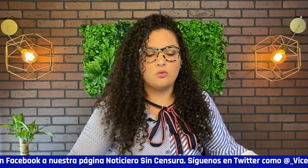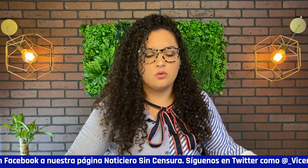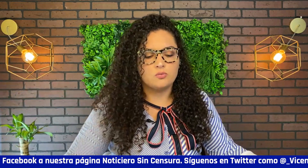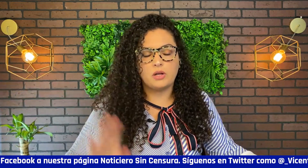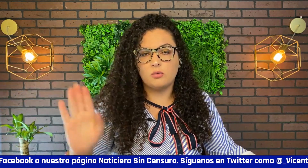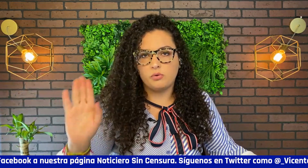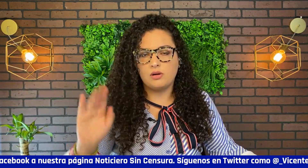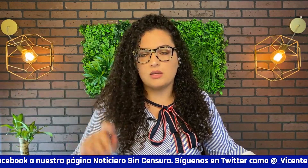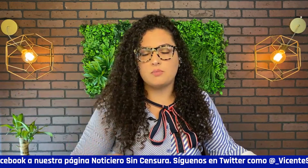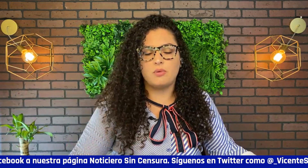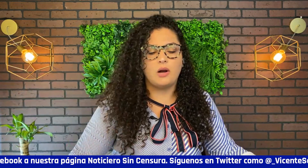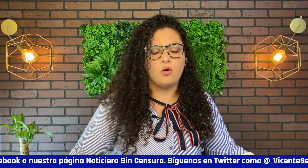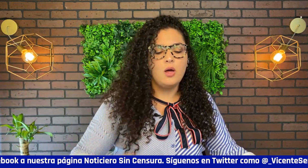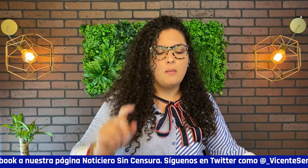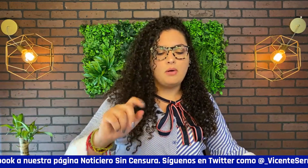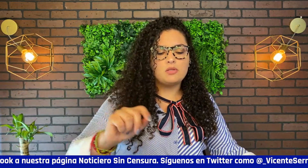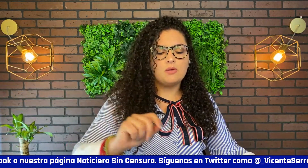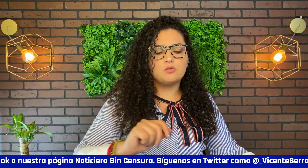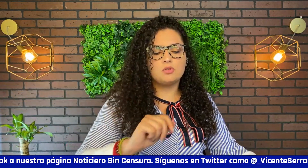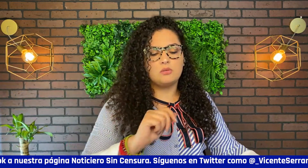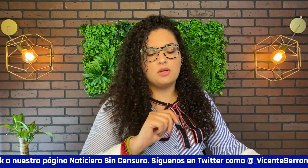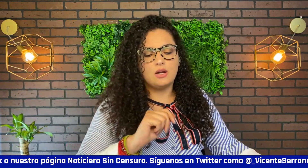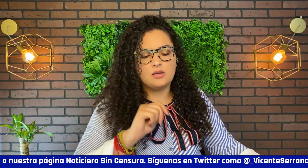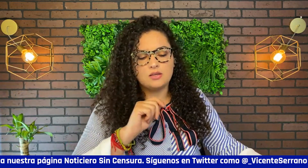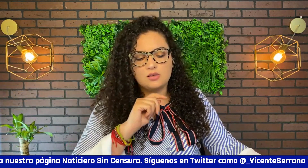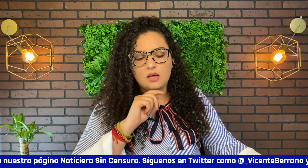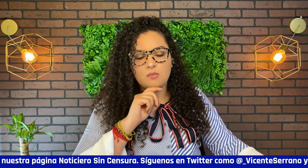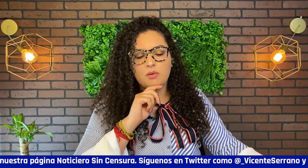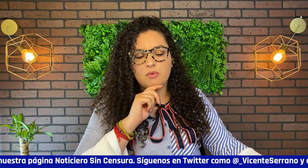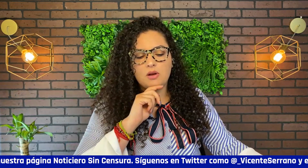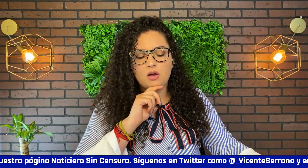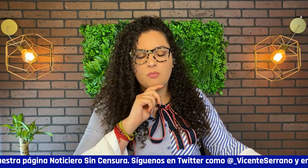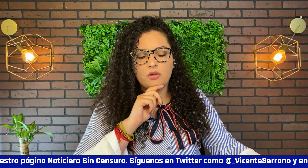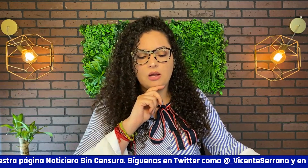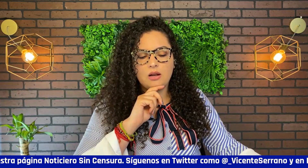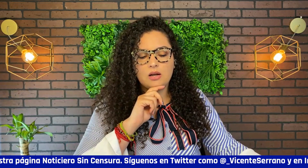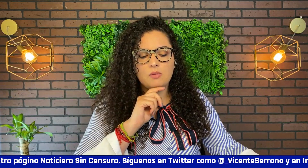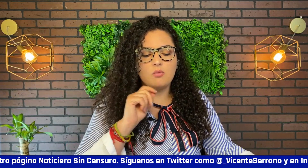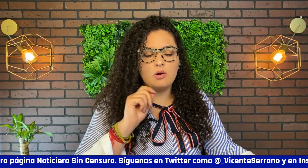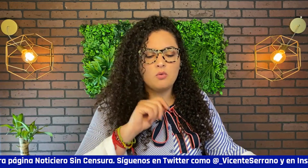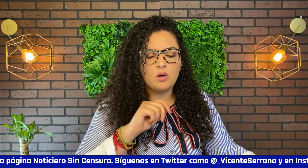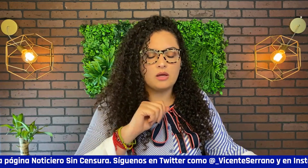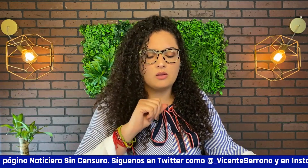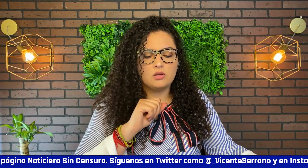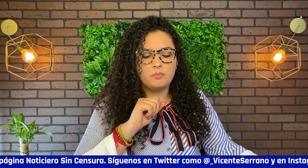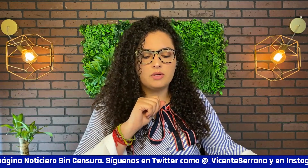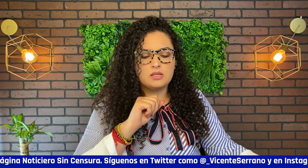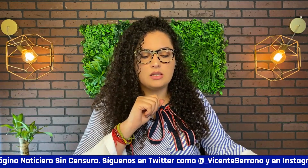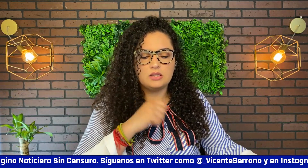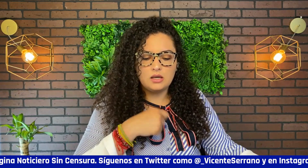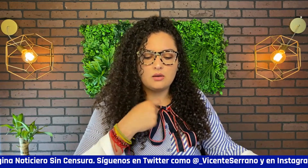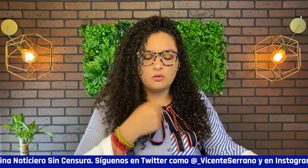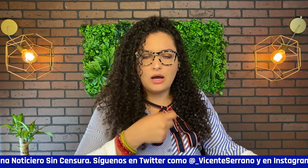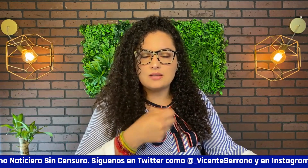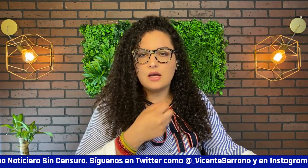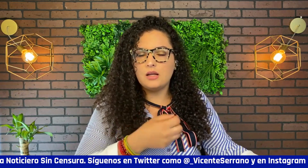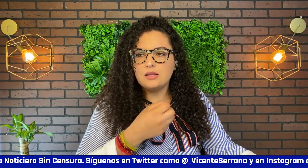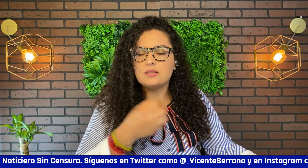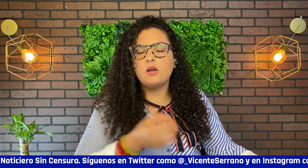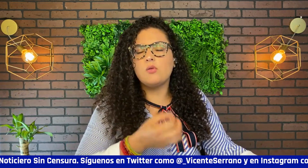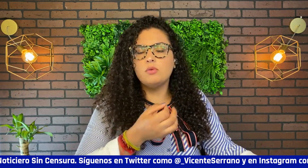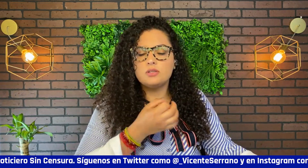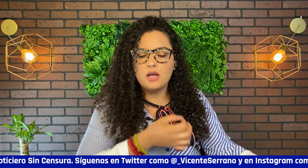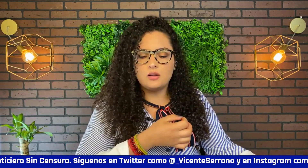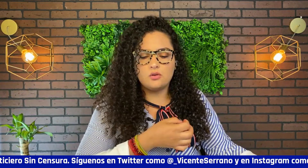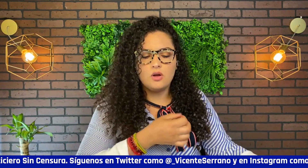mencioné algunos, perdón por el que es poblano. Vamos a escuchar, mi querida Ceci, primero el clip número 9, en donde el presidente hace y